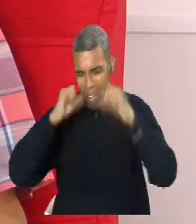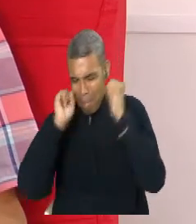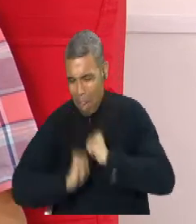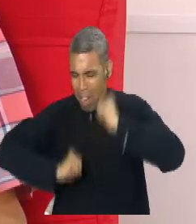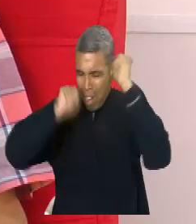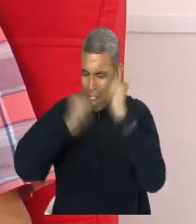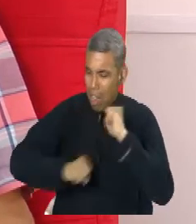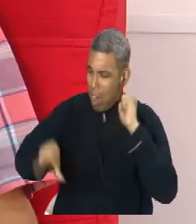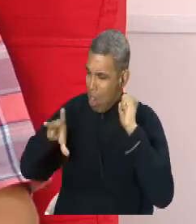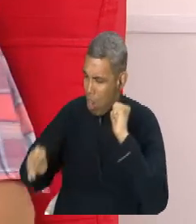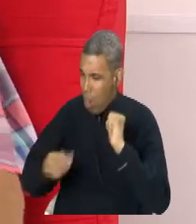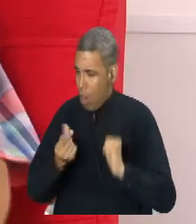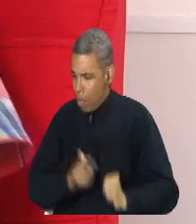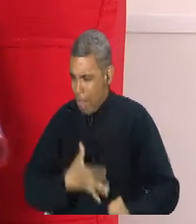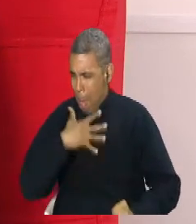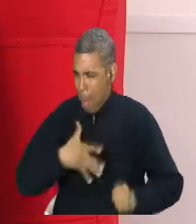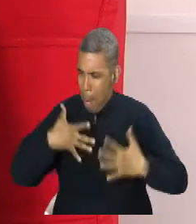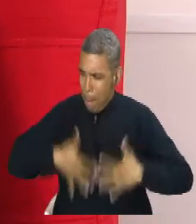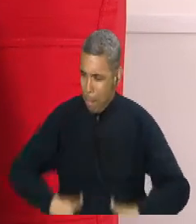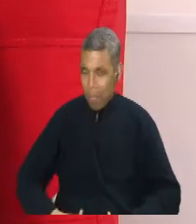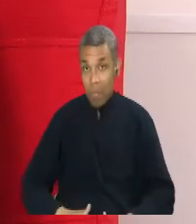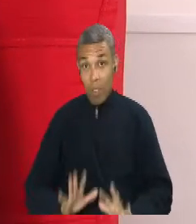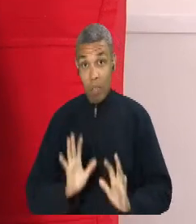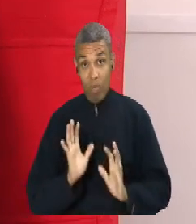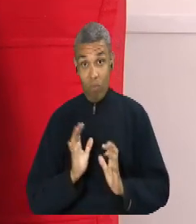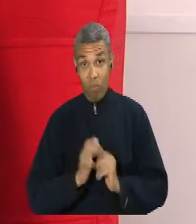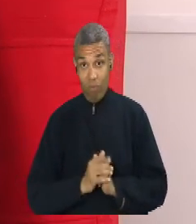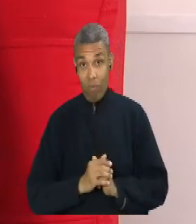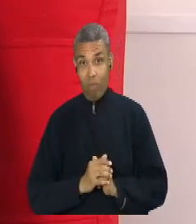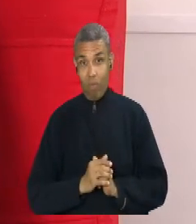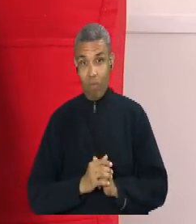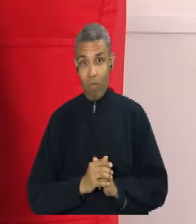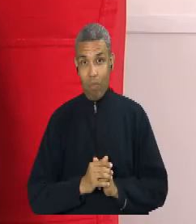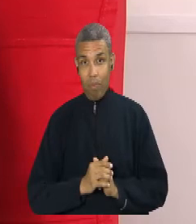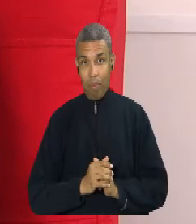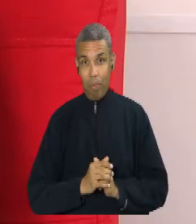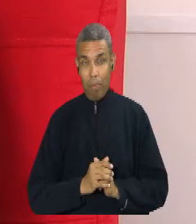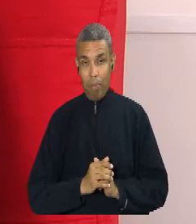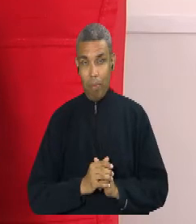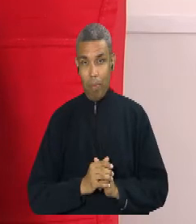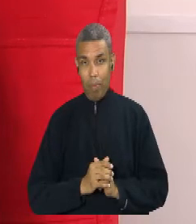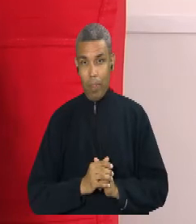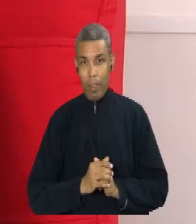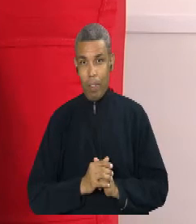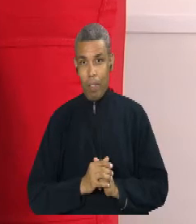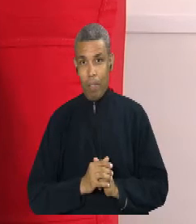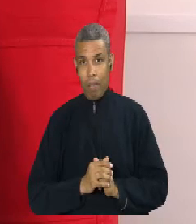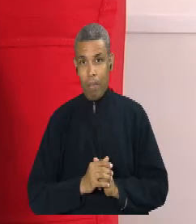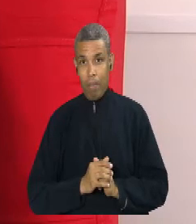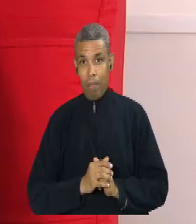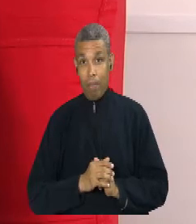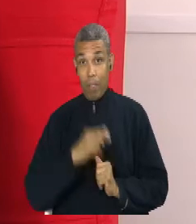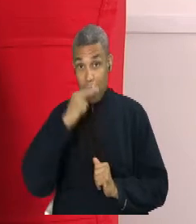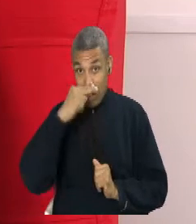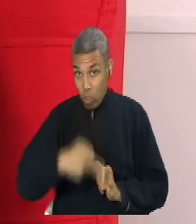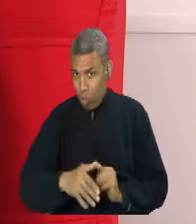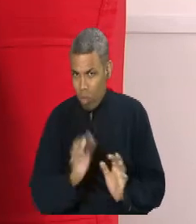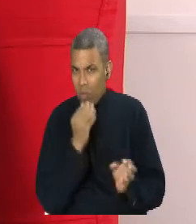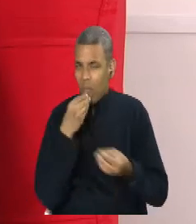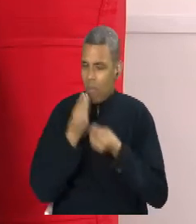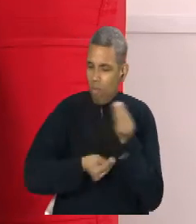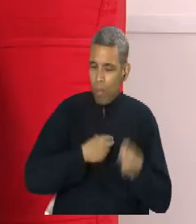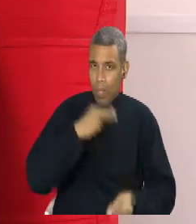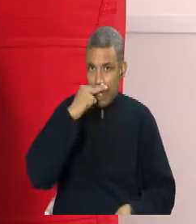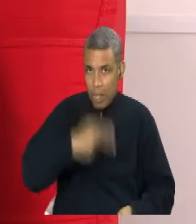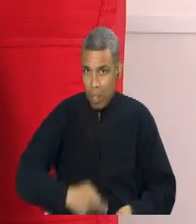detrás del niño abrace lo fuertemente retírelo del sitio llévelo a un lugar tranquilo y le